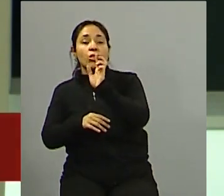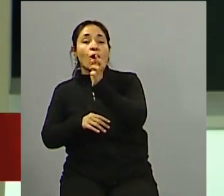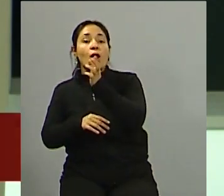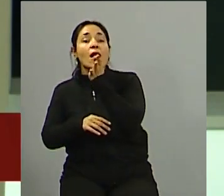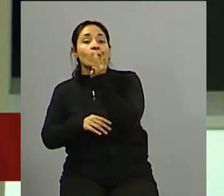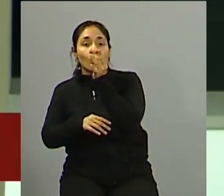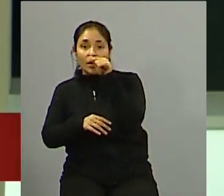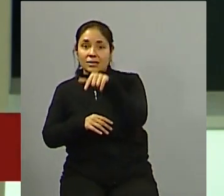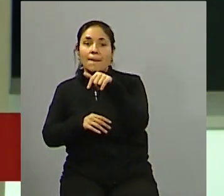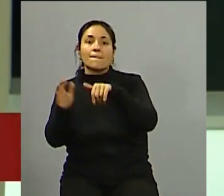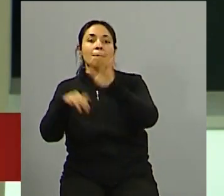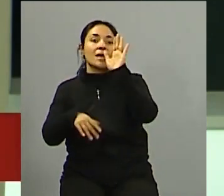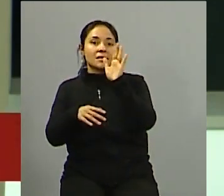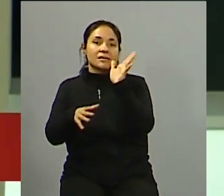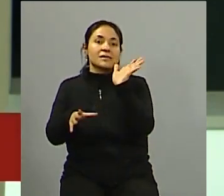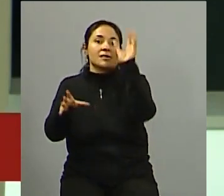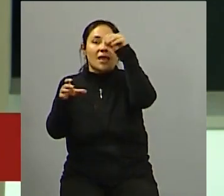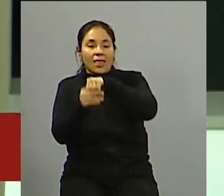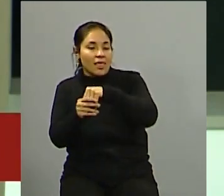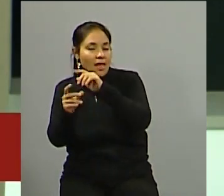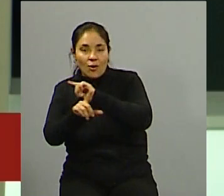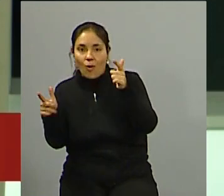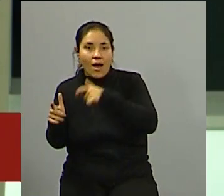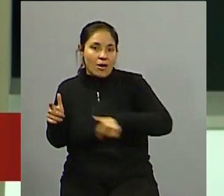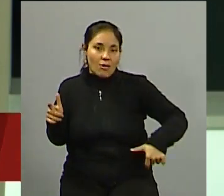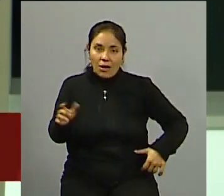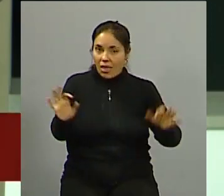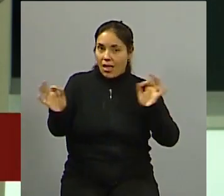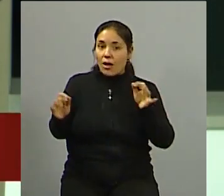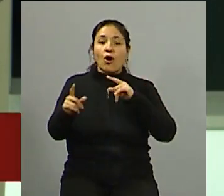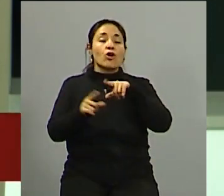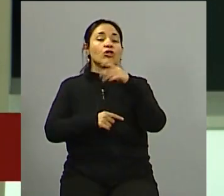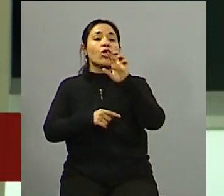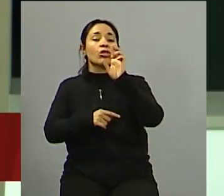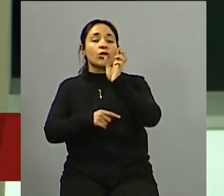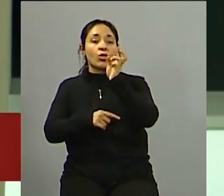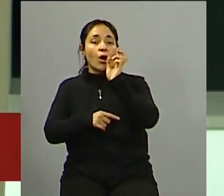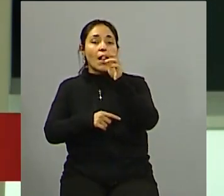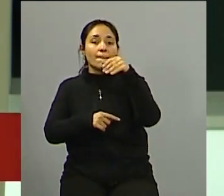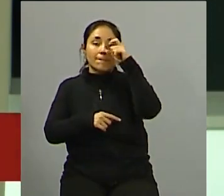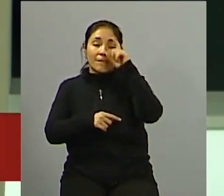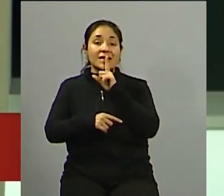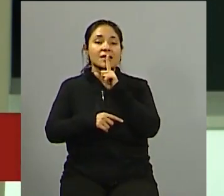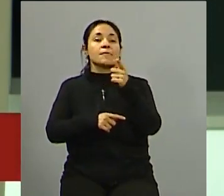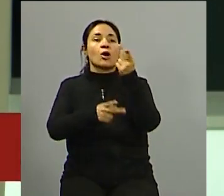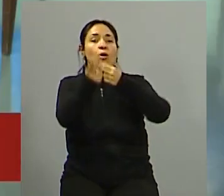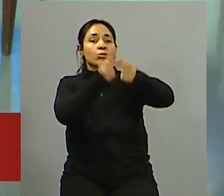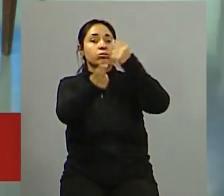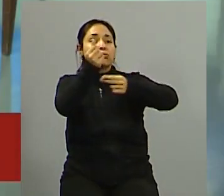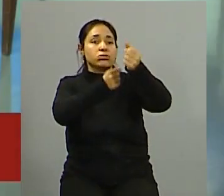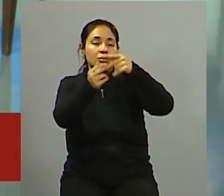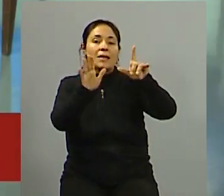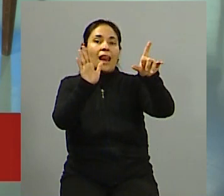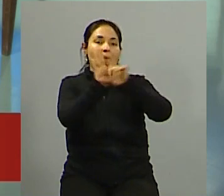que verdaderamente no está intervenido. Después tenemos el dólar MEP, por ejemplo, que es el que se transacciona en la bolsa, que vendría a ser como el dólar blue, pero